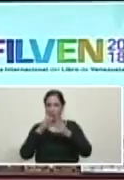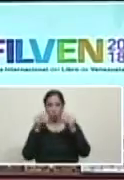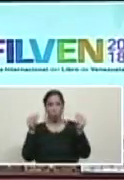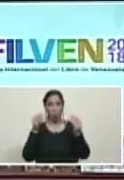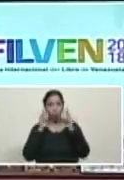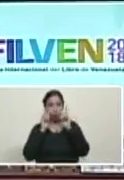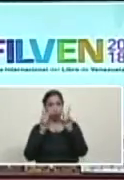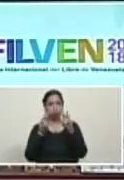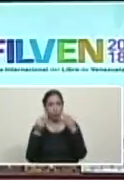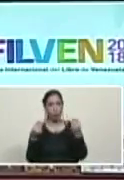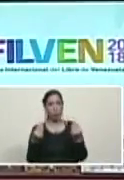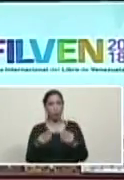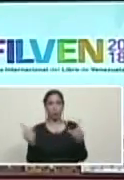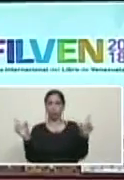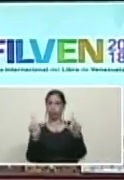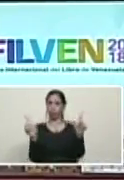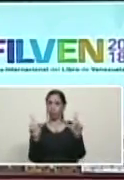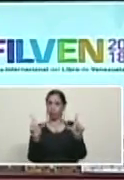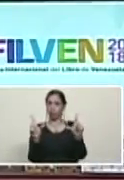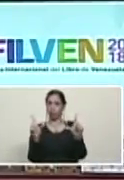para las agencias de noticias,